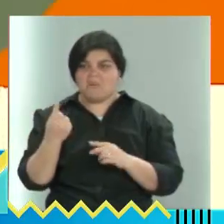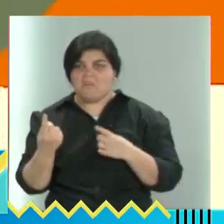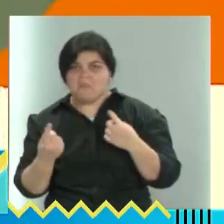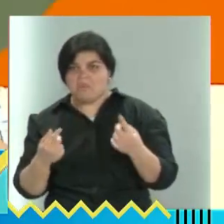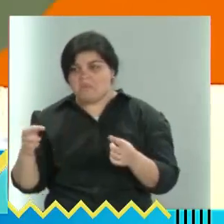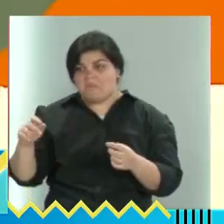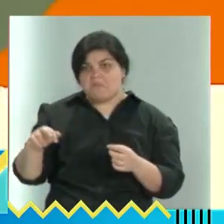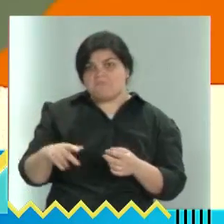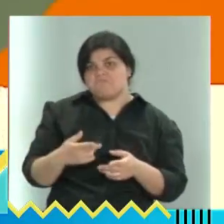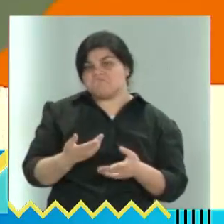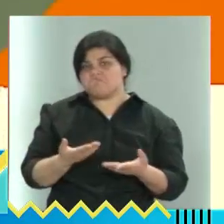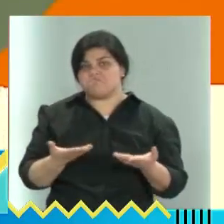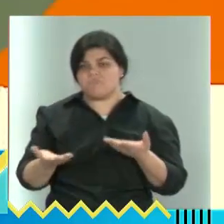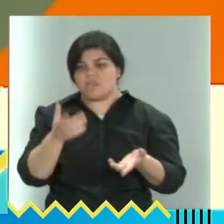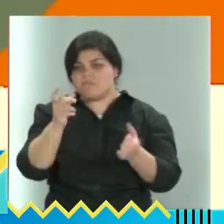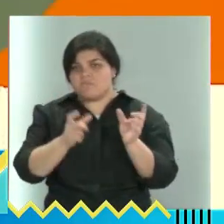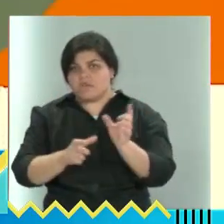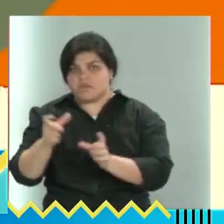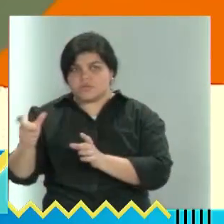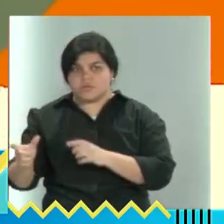población que